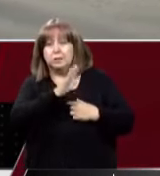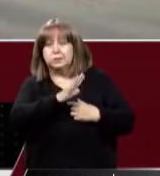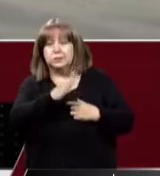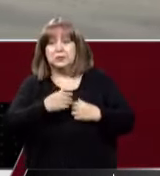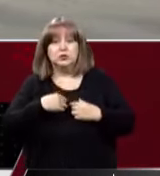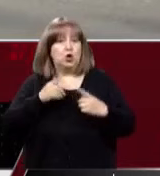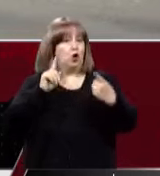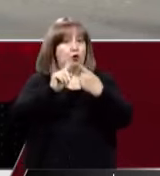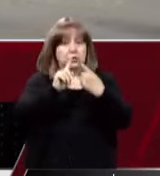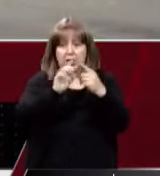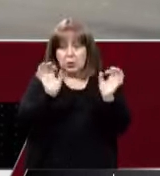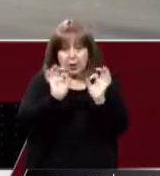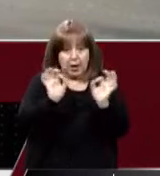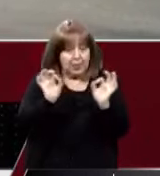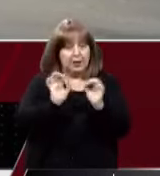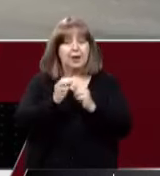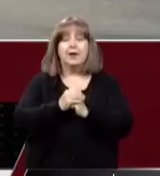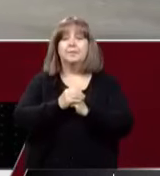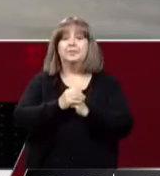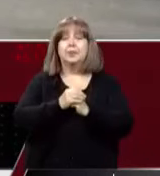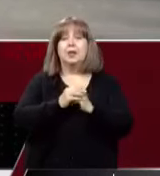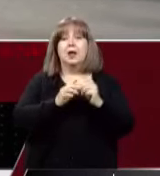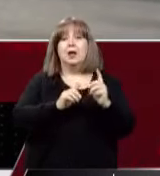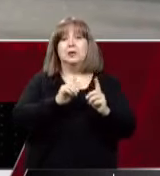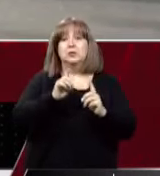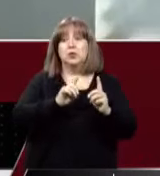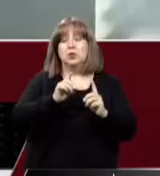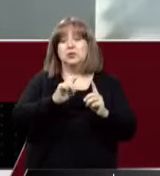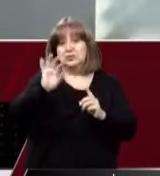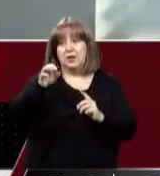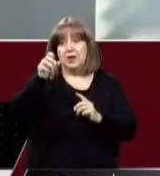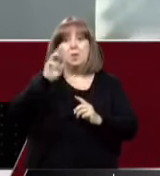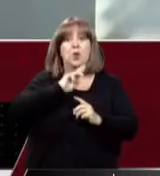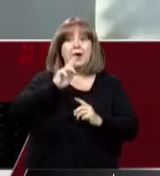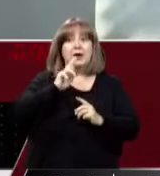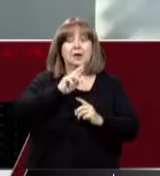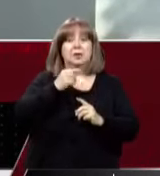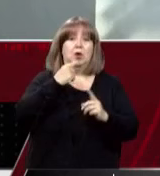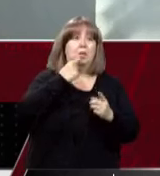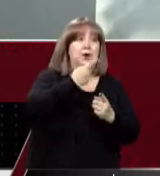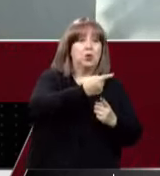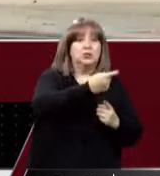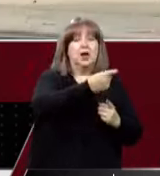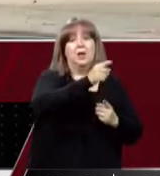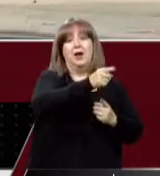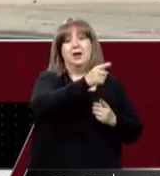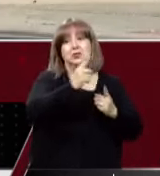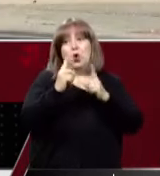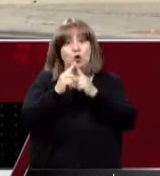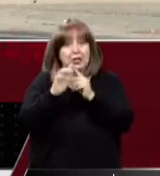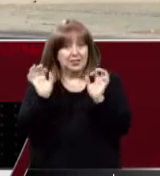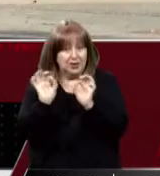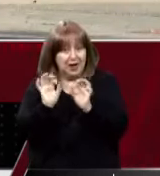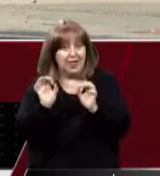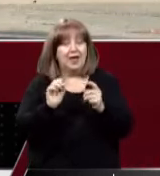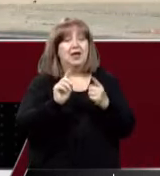Pues lo que sé, en varias ocasiones que él me dijo que era muy celosa, que por eso él no me podía hablar, porque ella